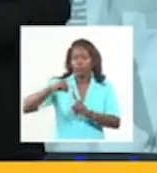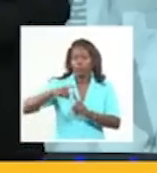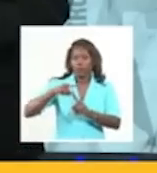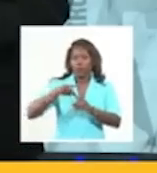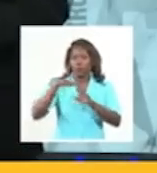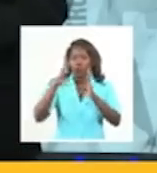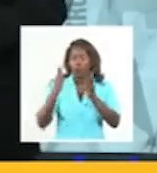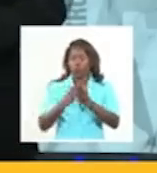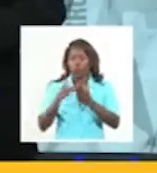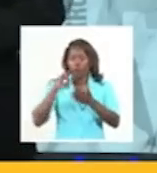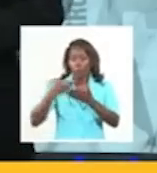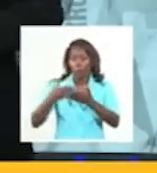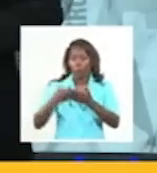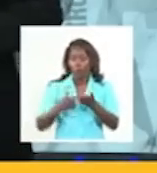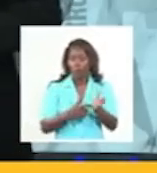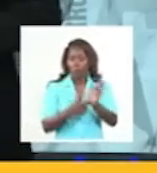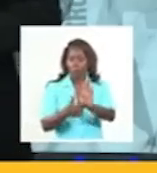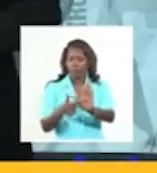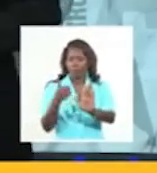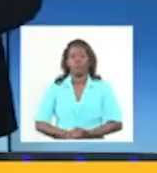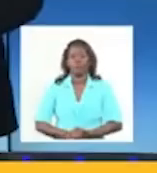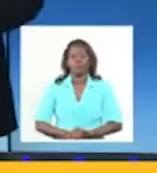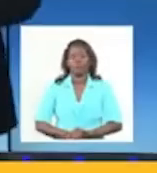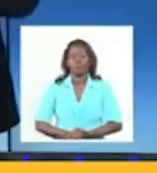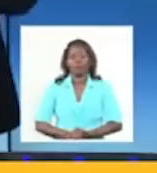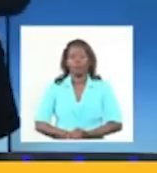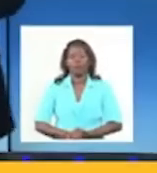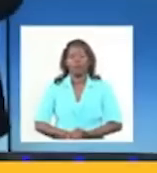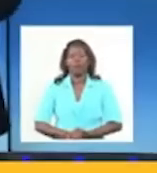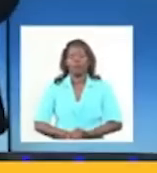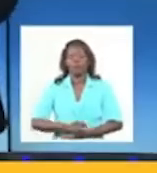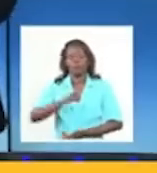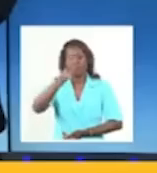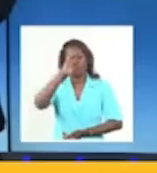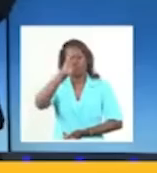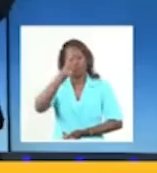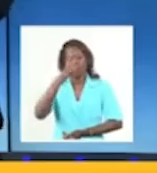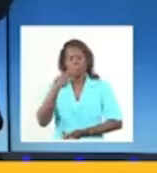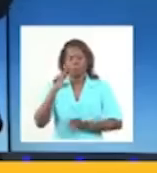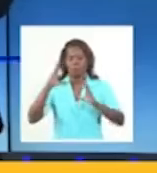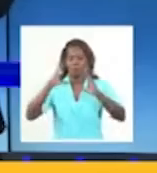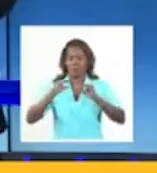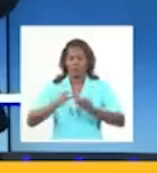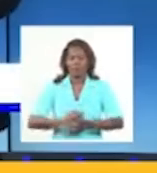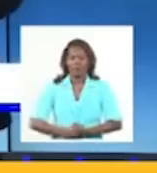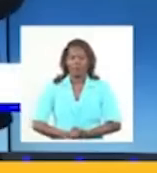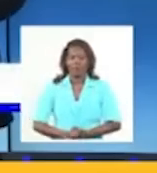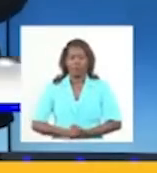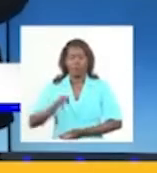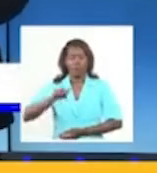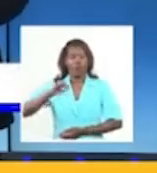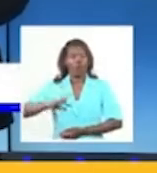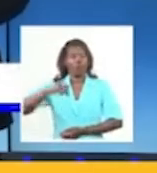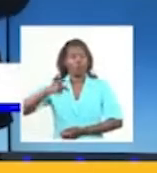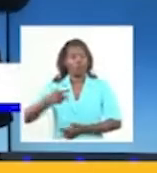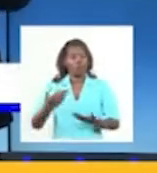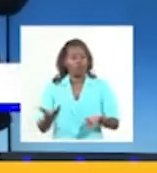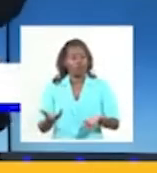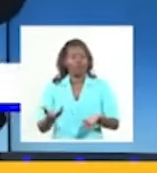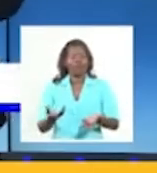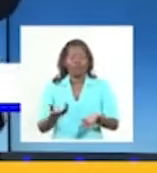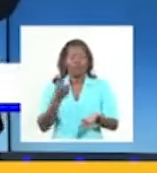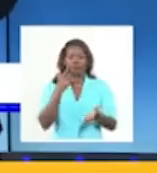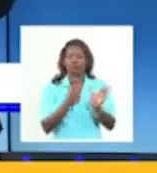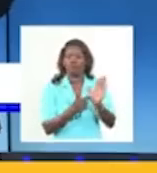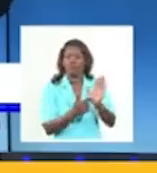Maceo. Me sirvió para ratificar mi opinión personal, que es que a las personas dentro